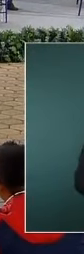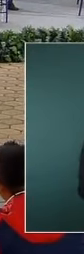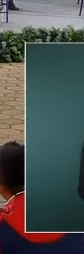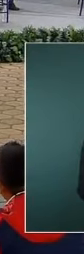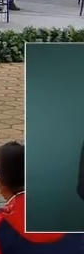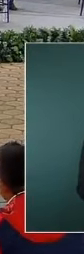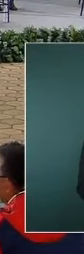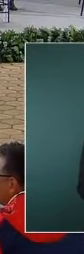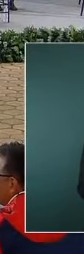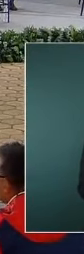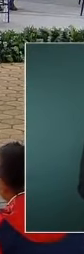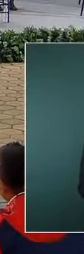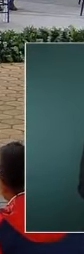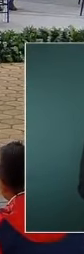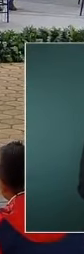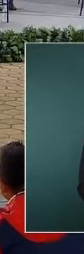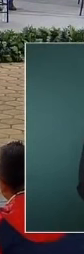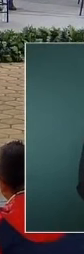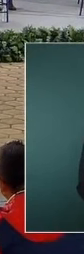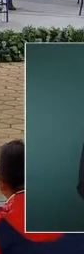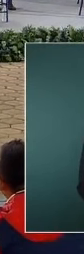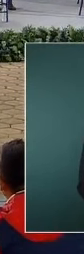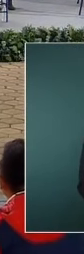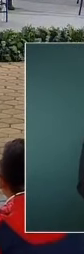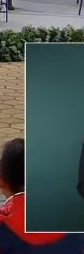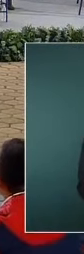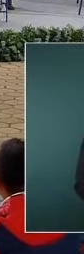Y dice el señor Lozoya